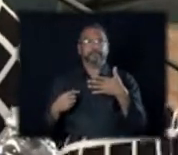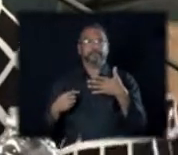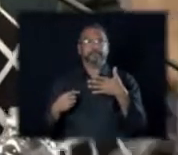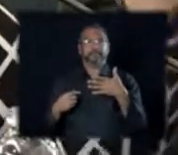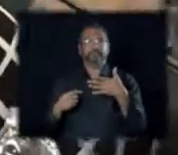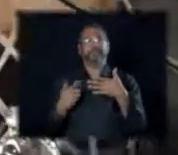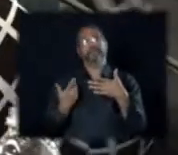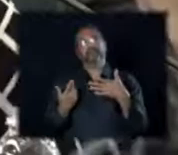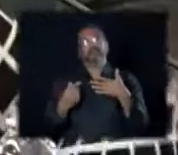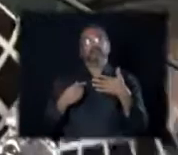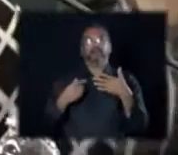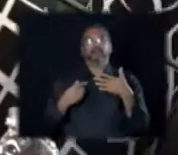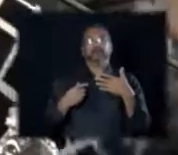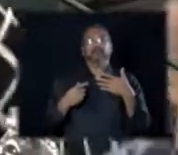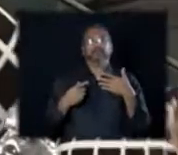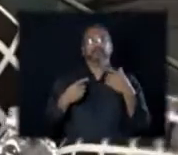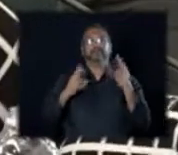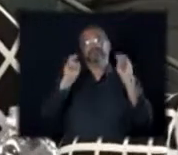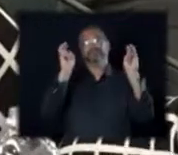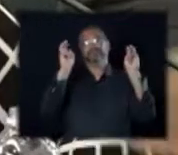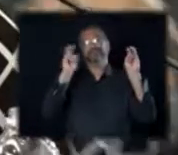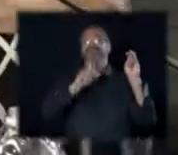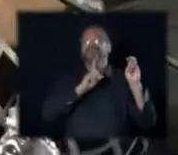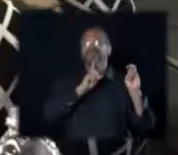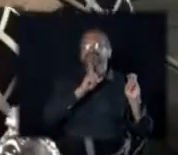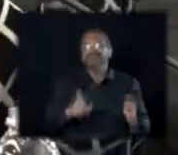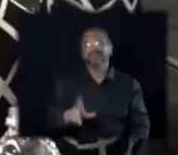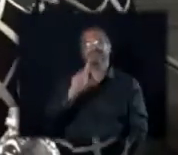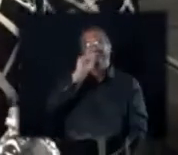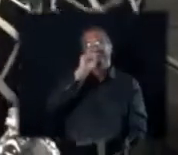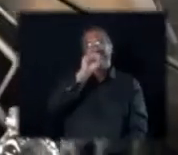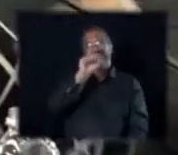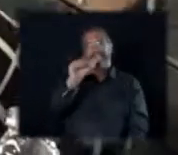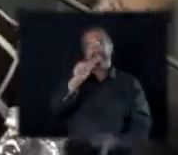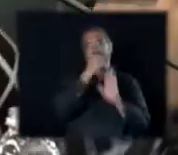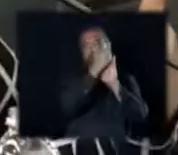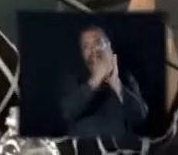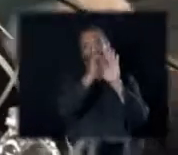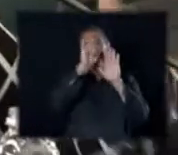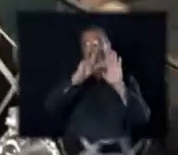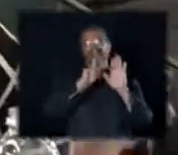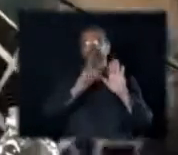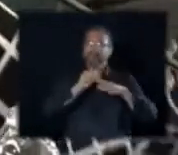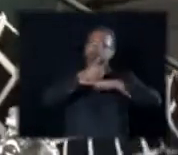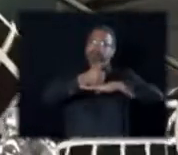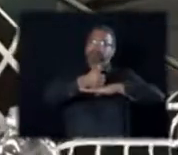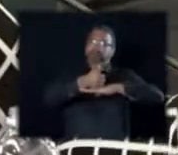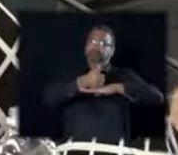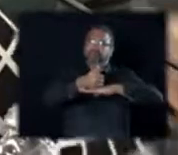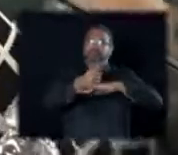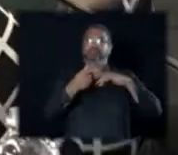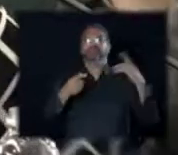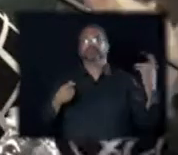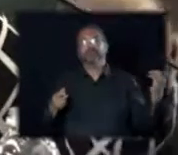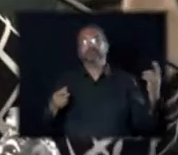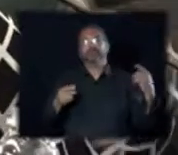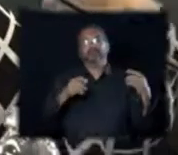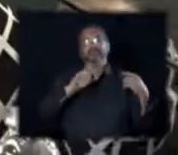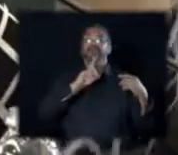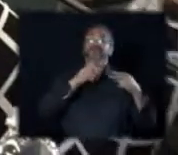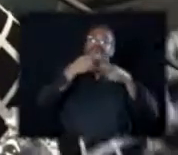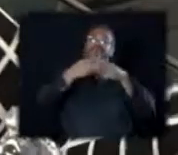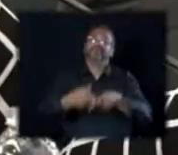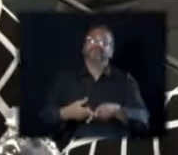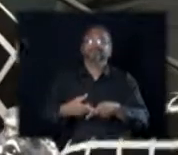que sigue siendo vigente al día de hoy, es tener una cuenta TSA real. La cuenta del secretario